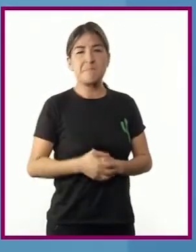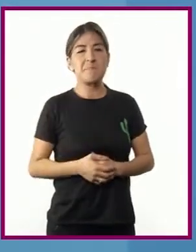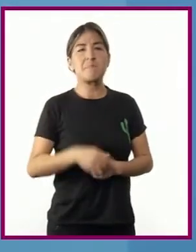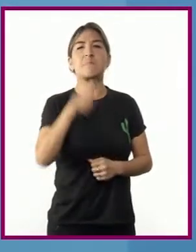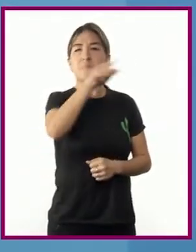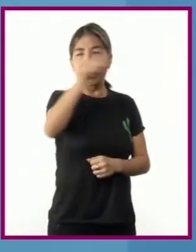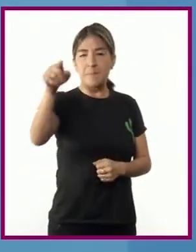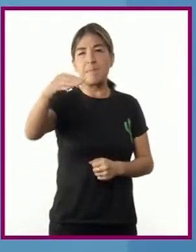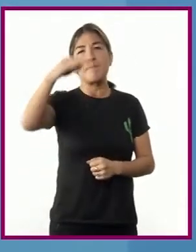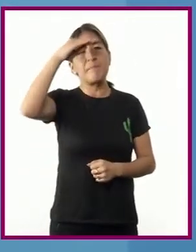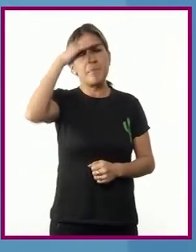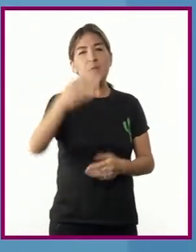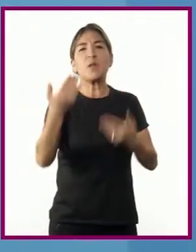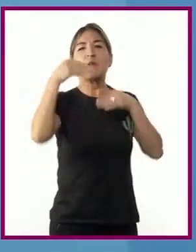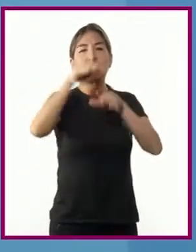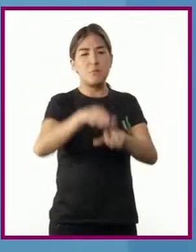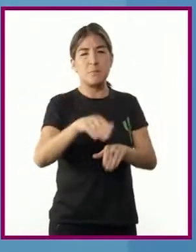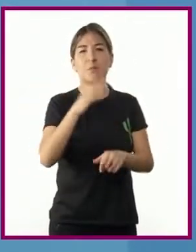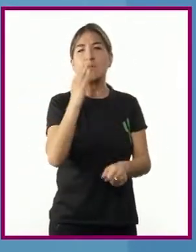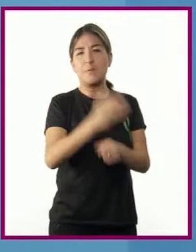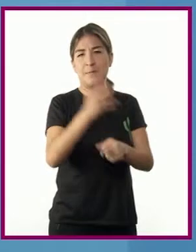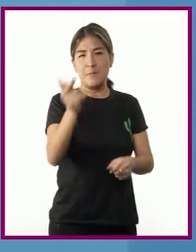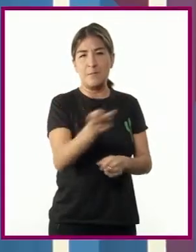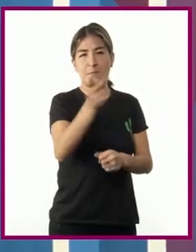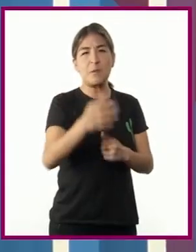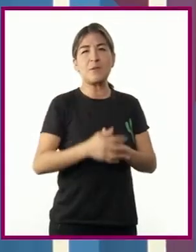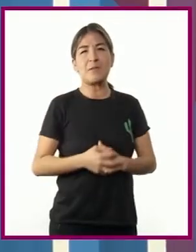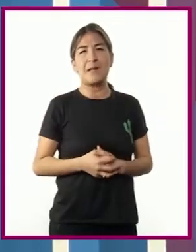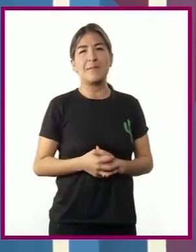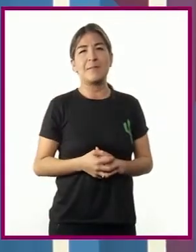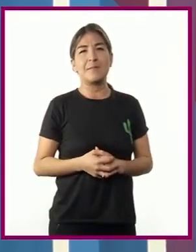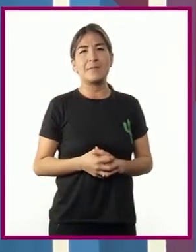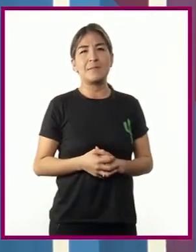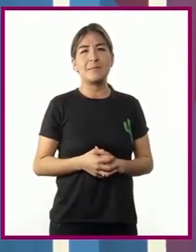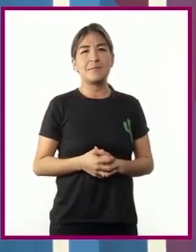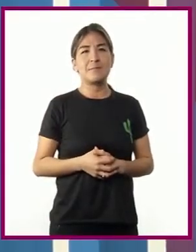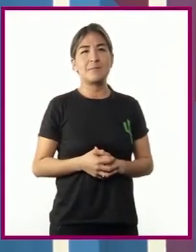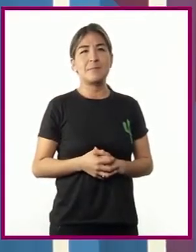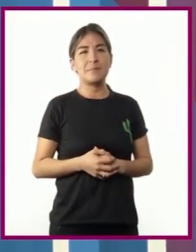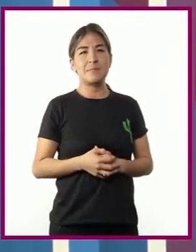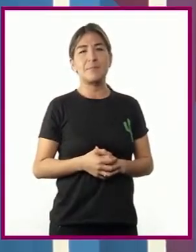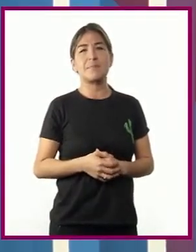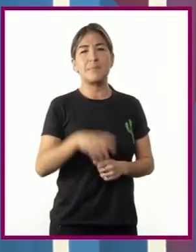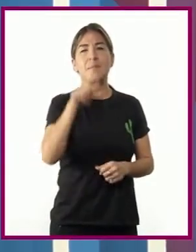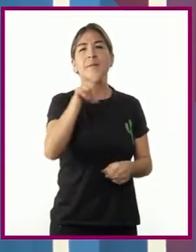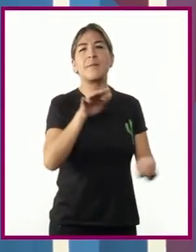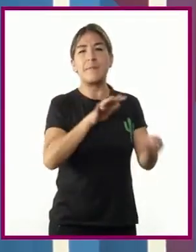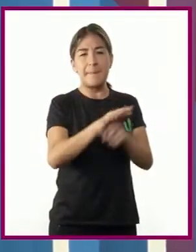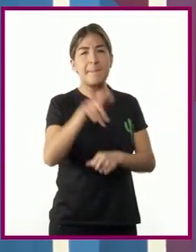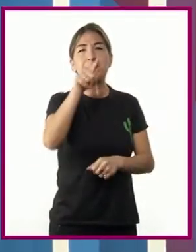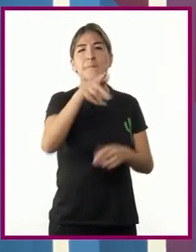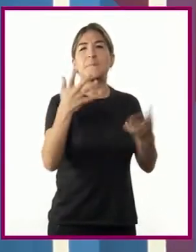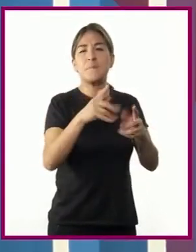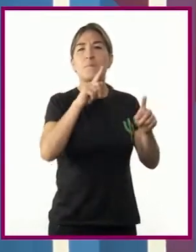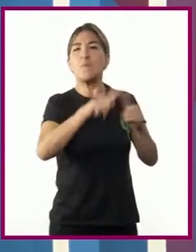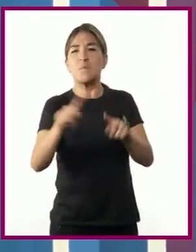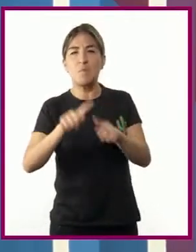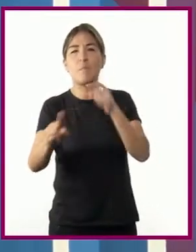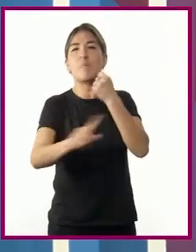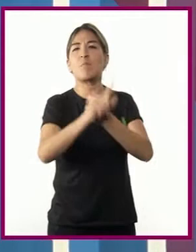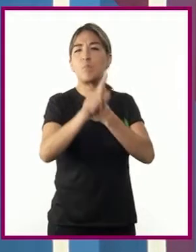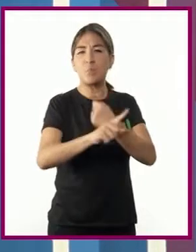invito a reflexionar sobre las siguientes preguntas. ¿Cuál sería otra forma de resolver esas